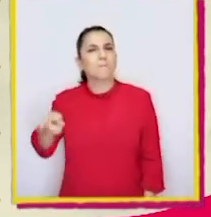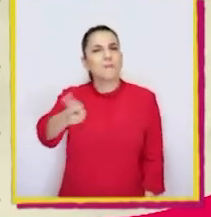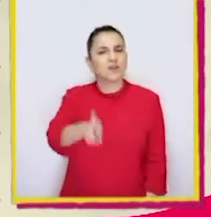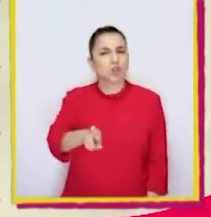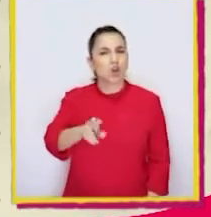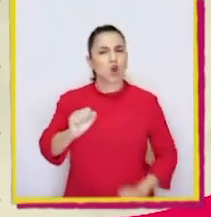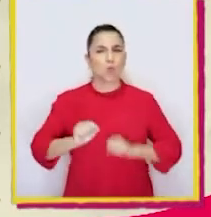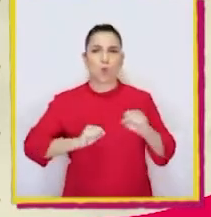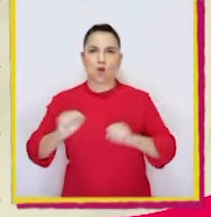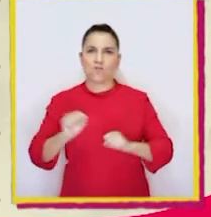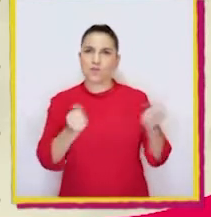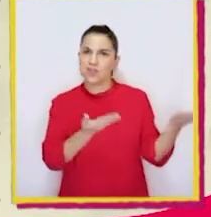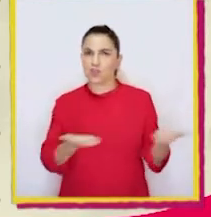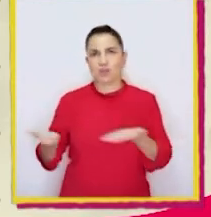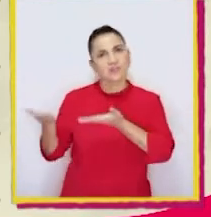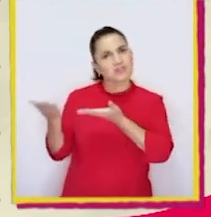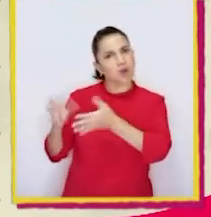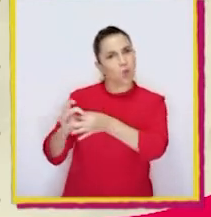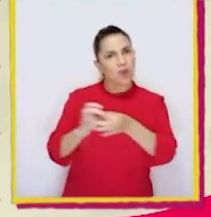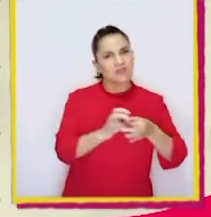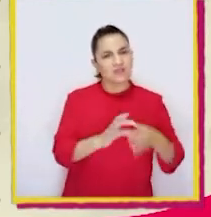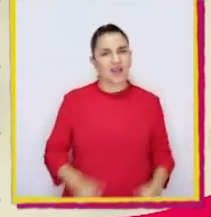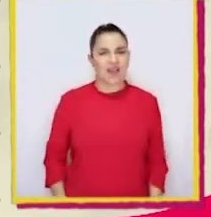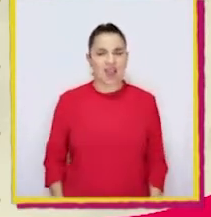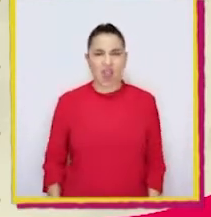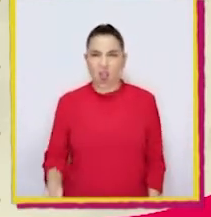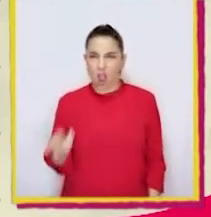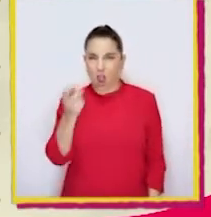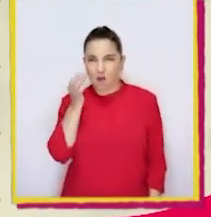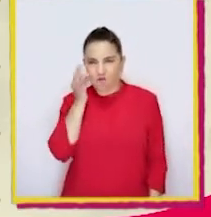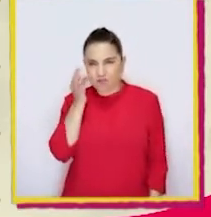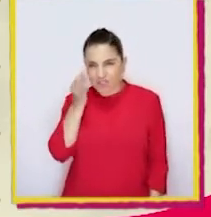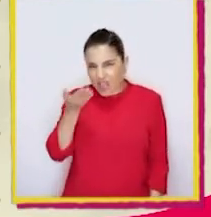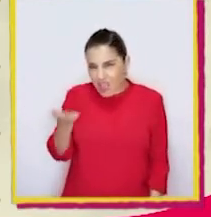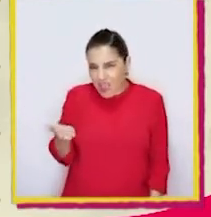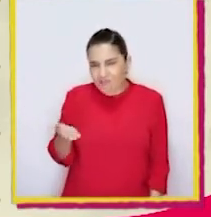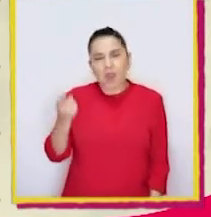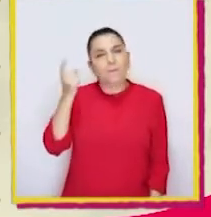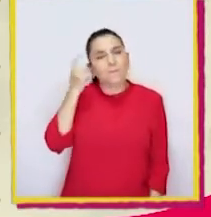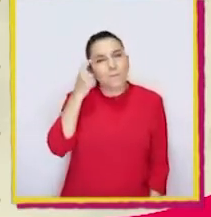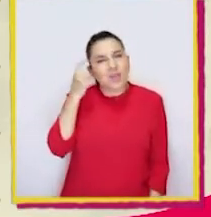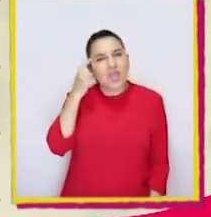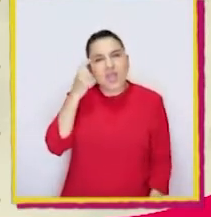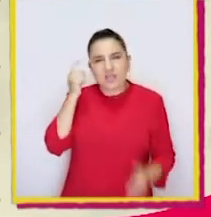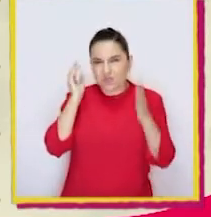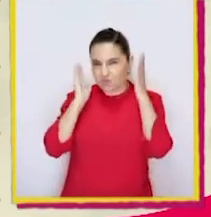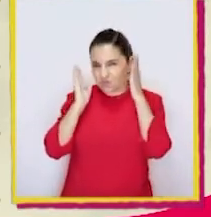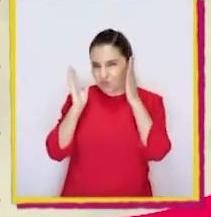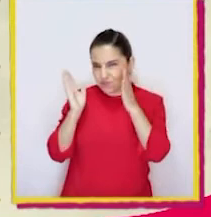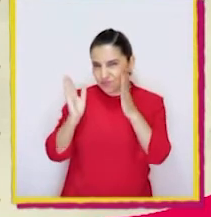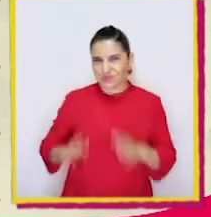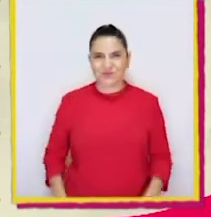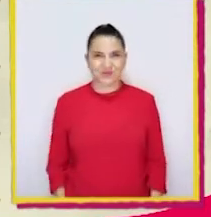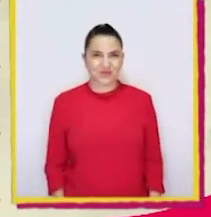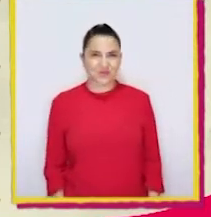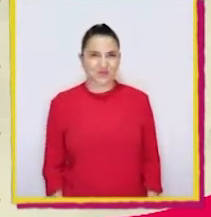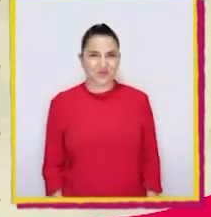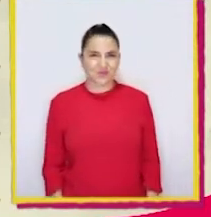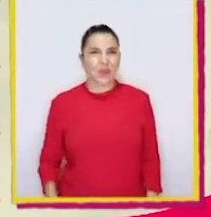es el patrón de movimiento en esta secuencia? Observen y piensen con